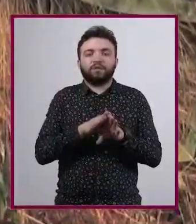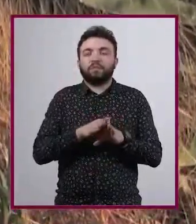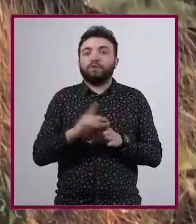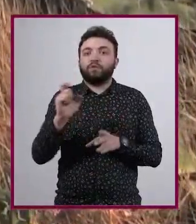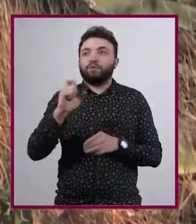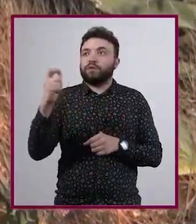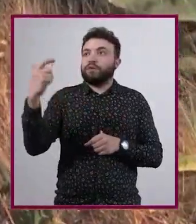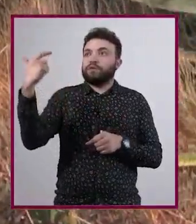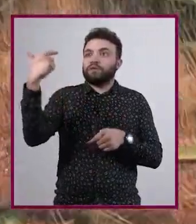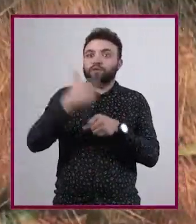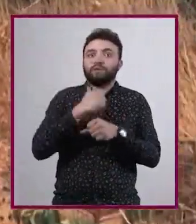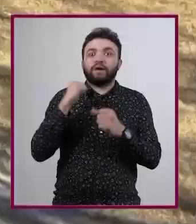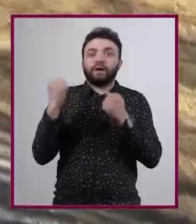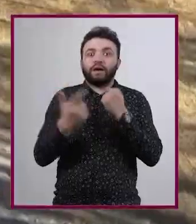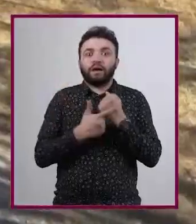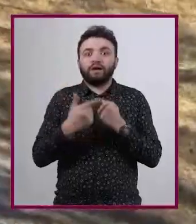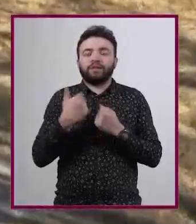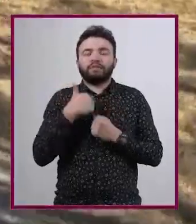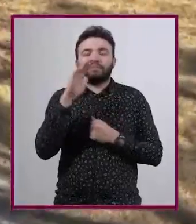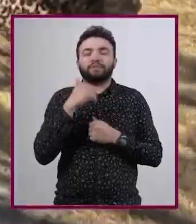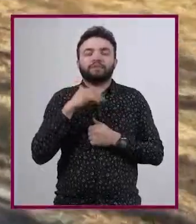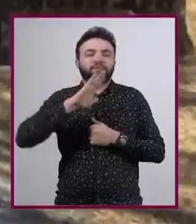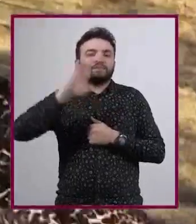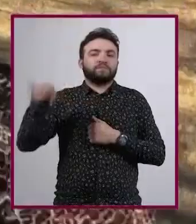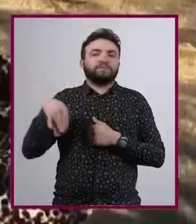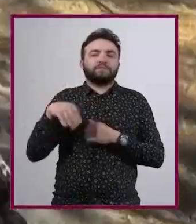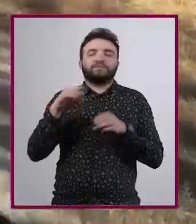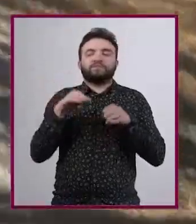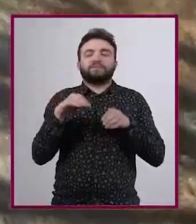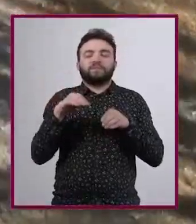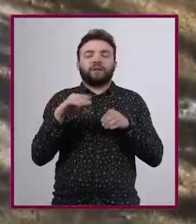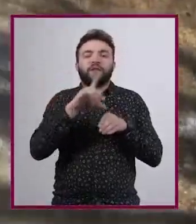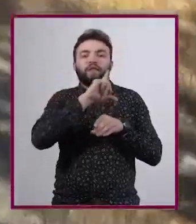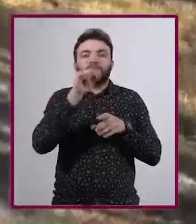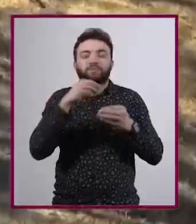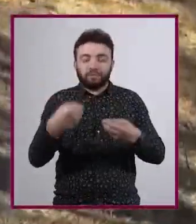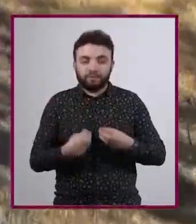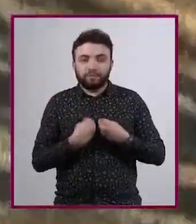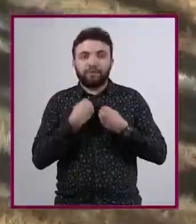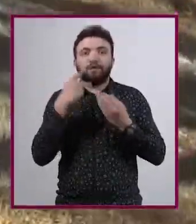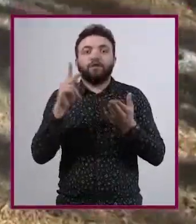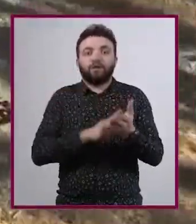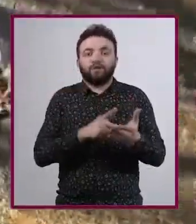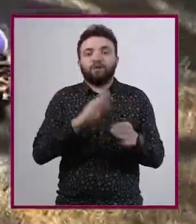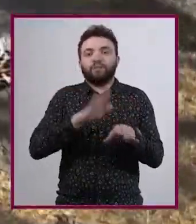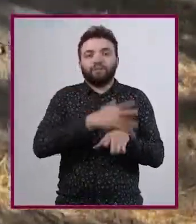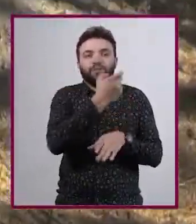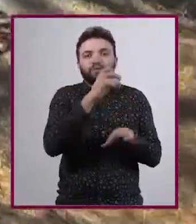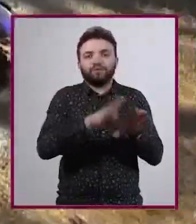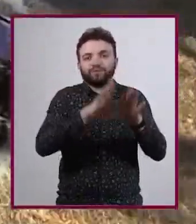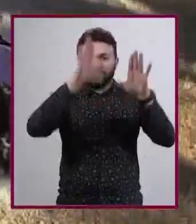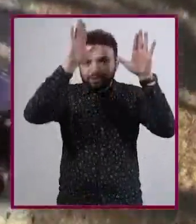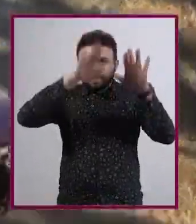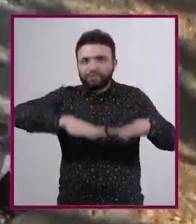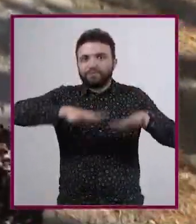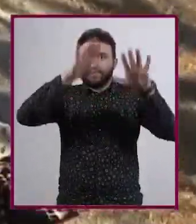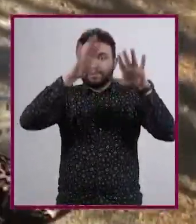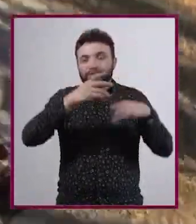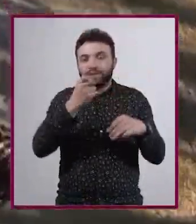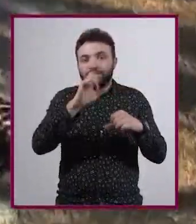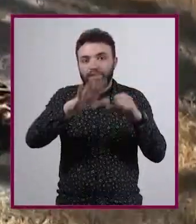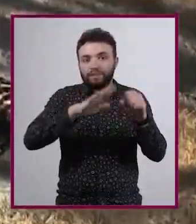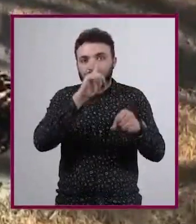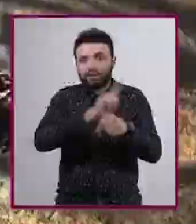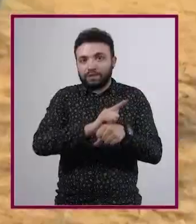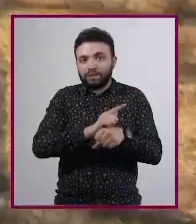y después reviven. Los tlacuaches son unas criaturas sagradas que traen a los